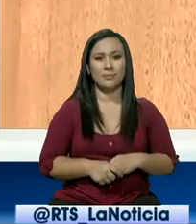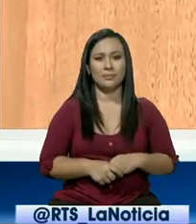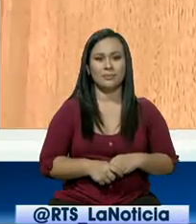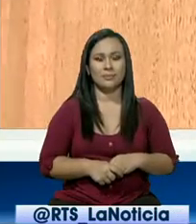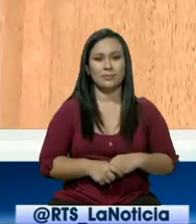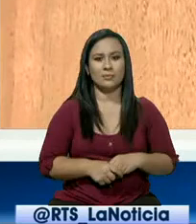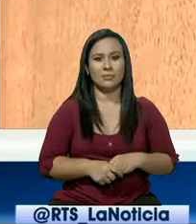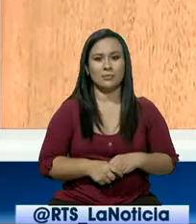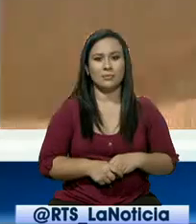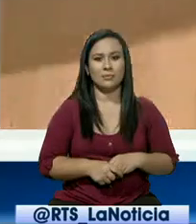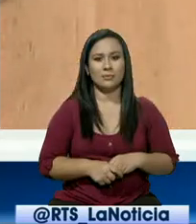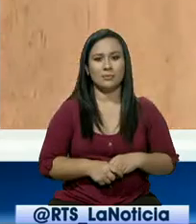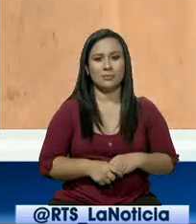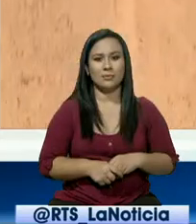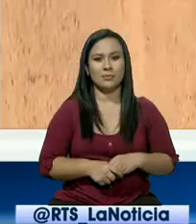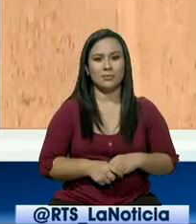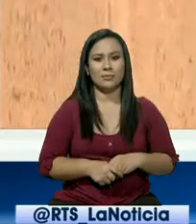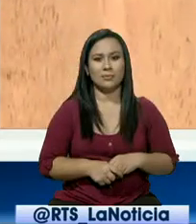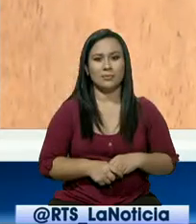¡Gracias!